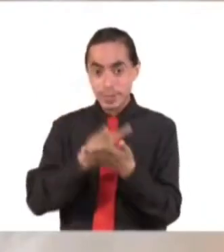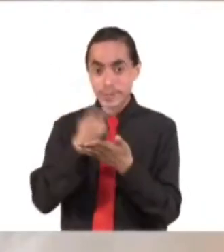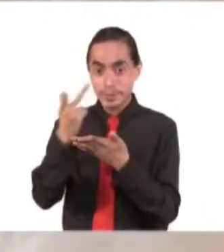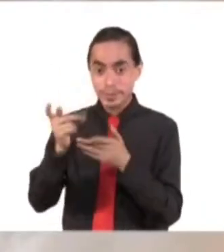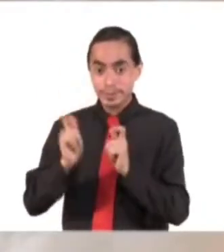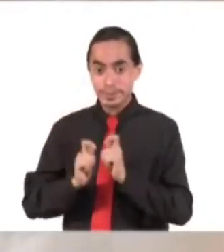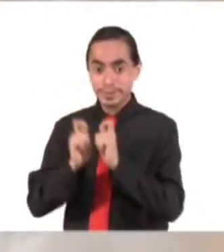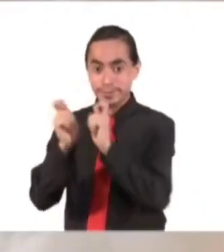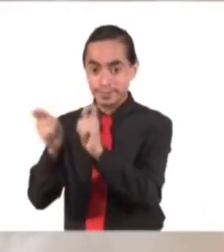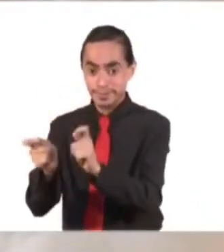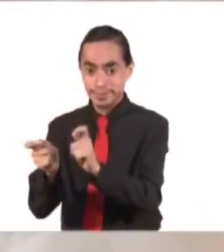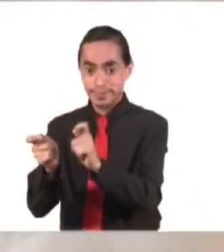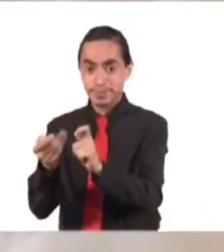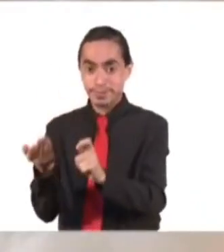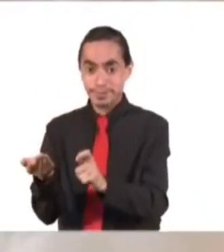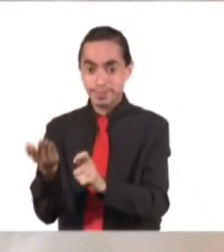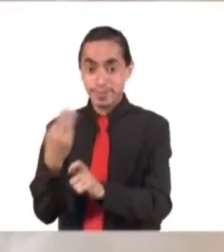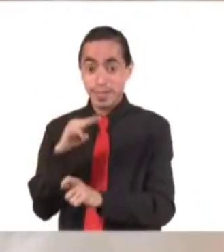Ani,